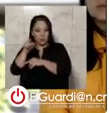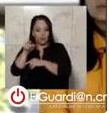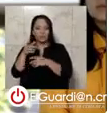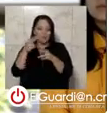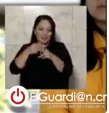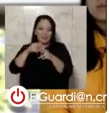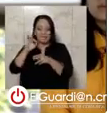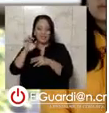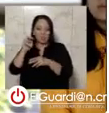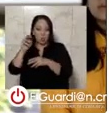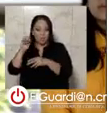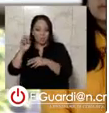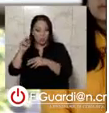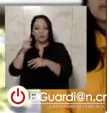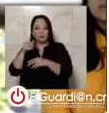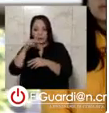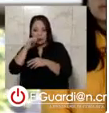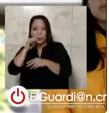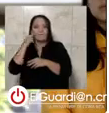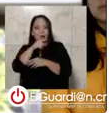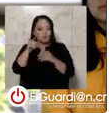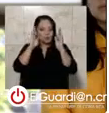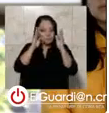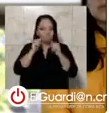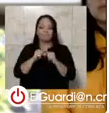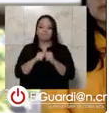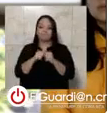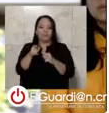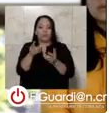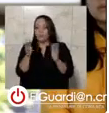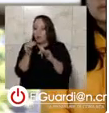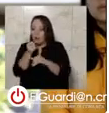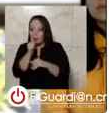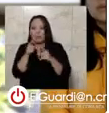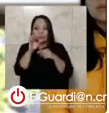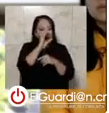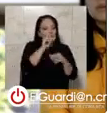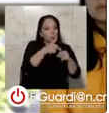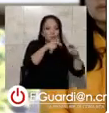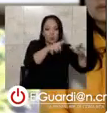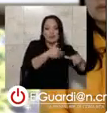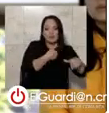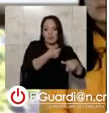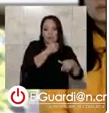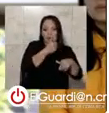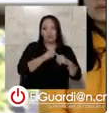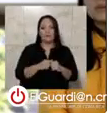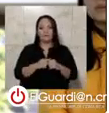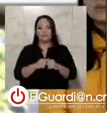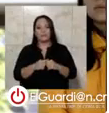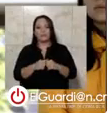agua en los sistemas de los acuíferos y ante el hallazgo de agua disponible en algunas zonas del país, a que acojan